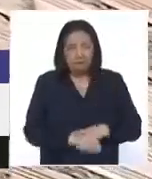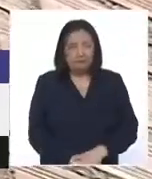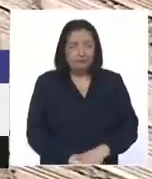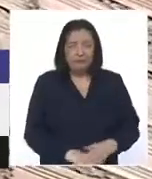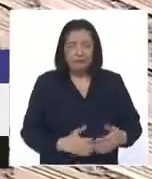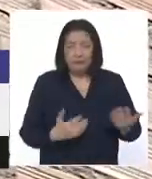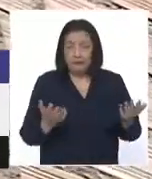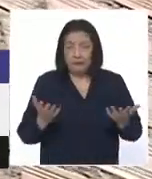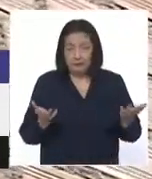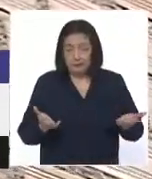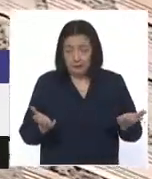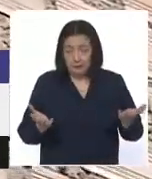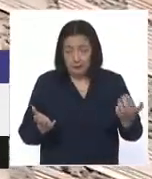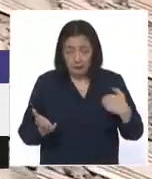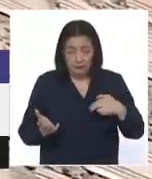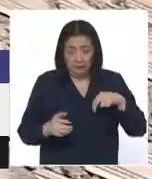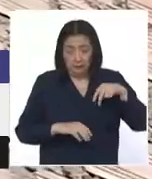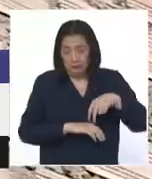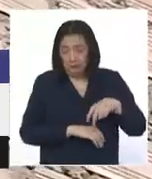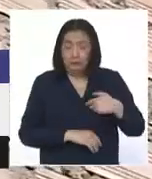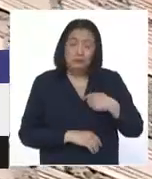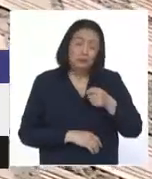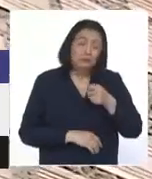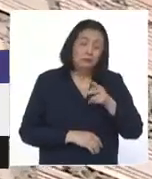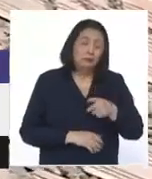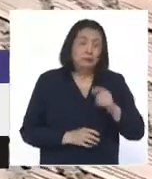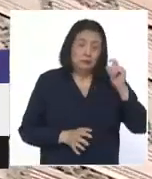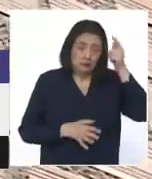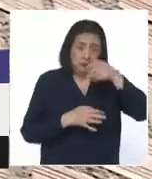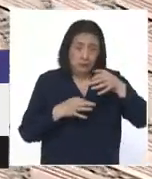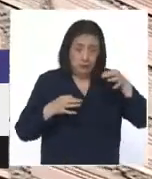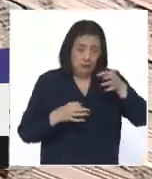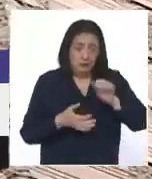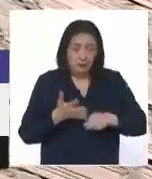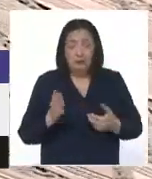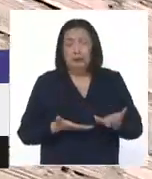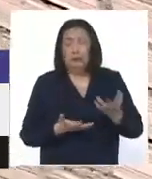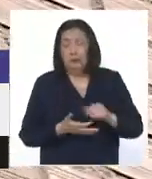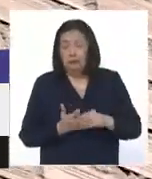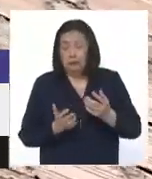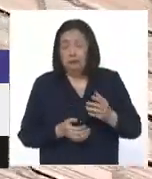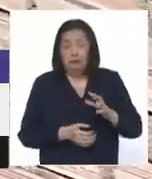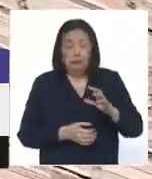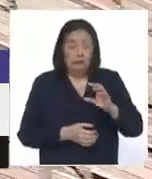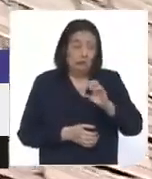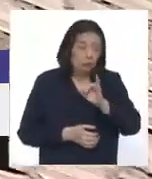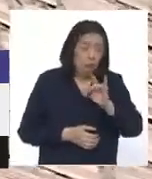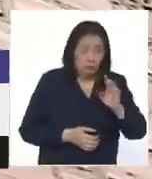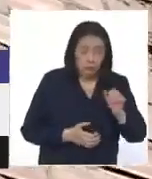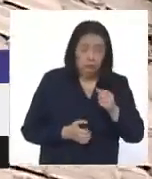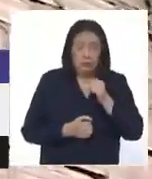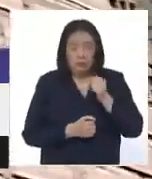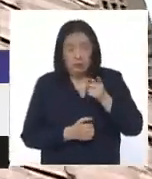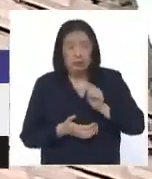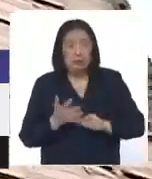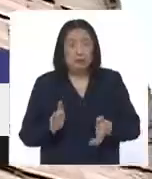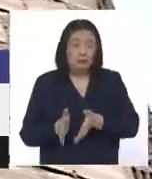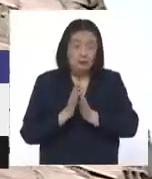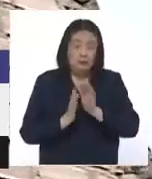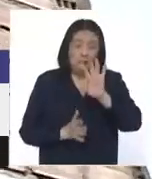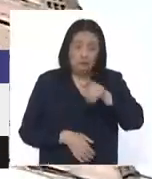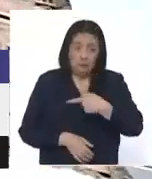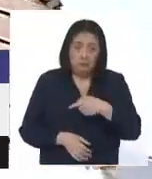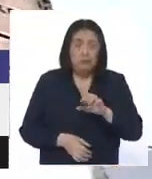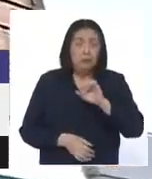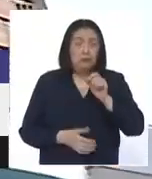donde nosotros nos encontramos, hemos estado con el ingeniero de la cumbia. Le están también pidiendo 5.000 soles